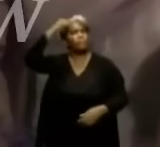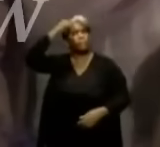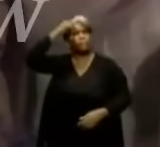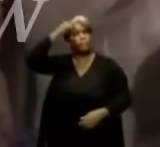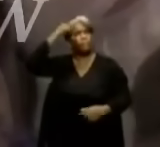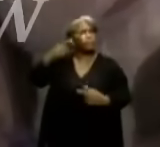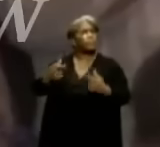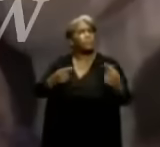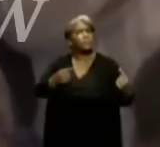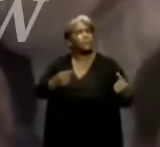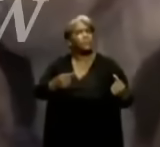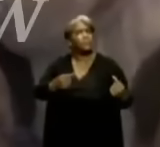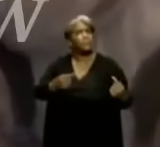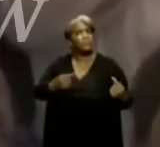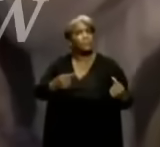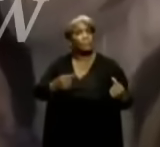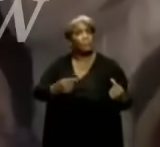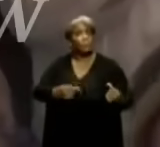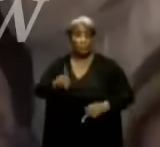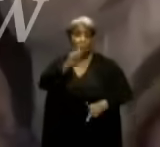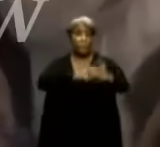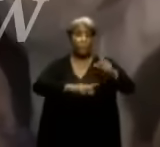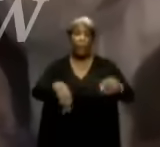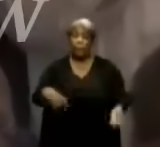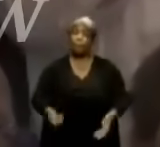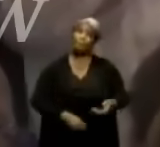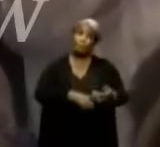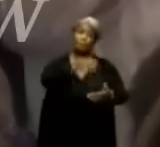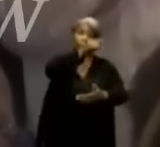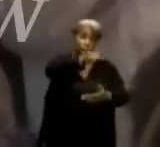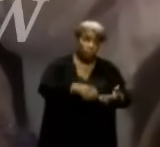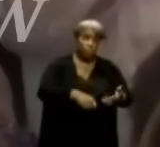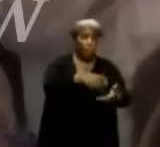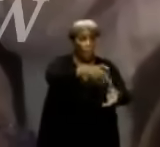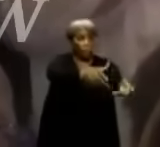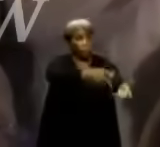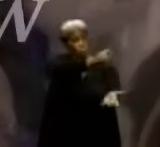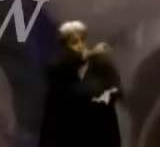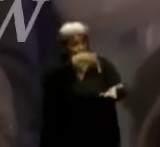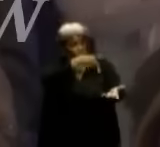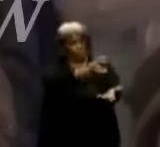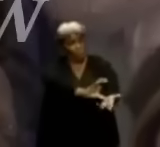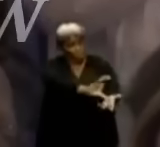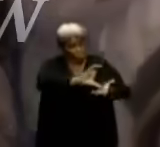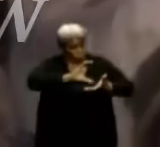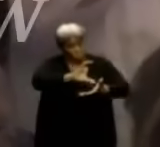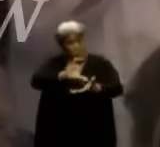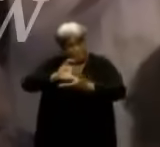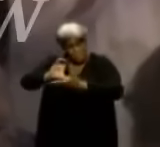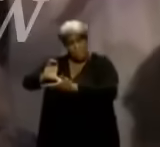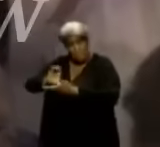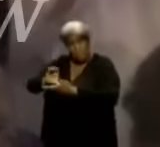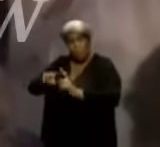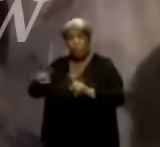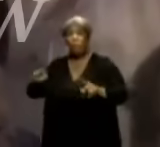evitar que la población sea timada por los delincuentes, la gente, los ninis, la gente que está acechando, que no